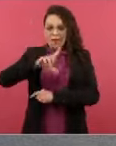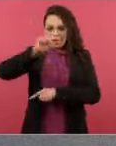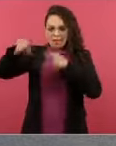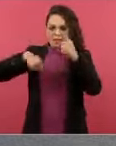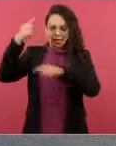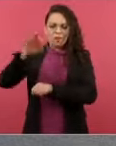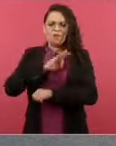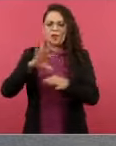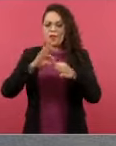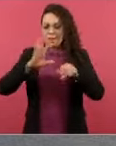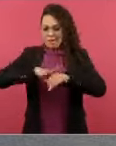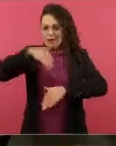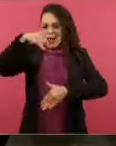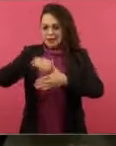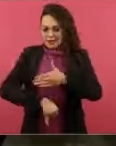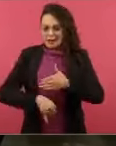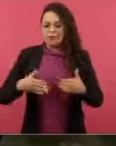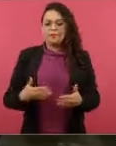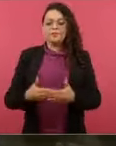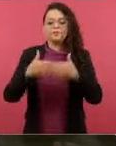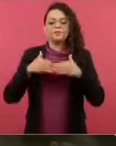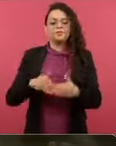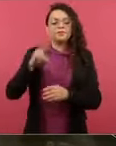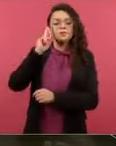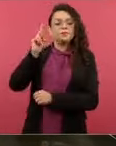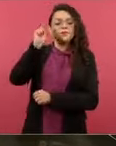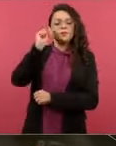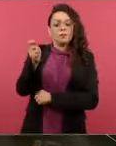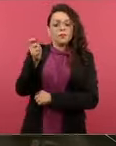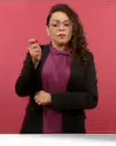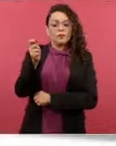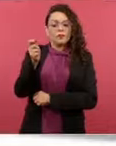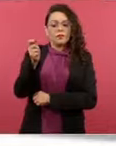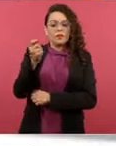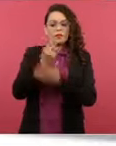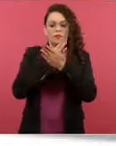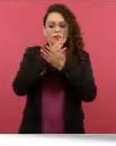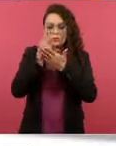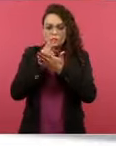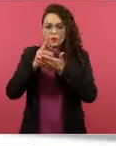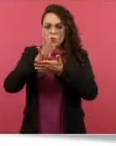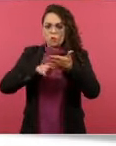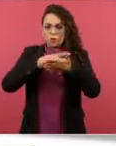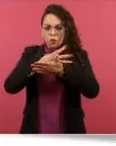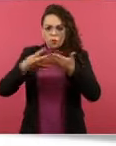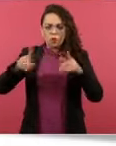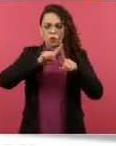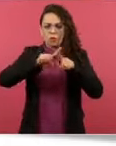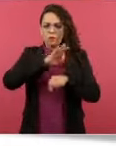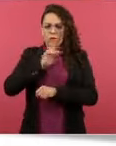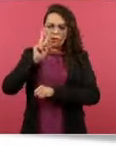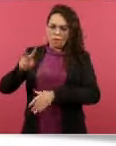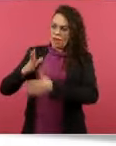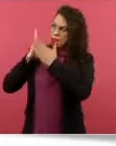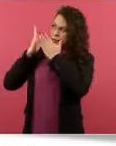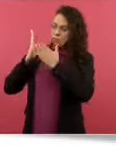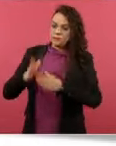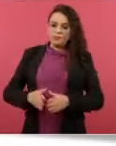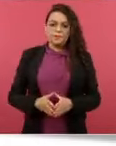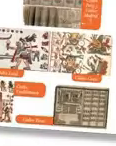Tiene esquemas, ilustraciones y tablas que efectivamente nos permiten de manera gráfica poder